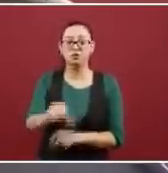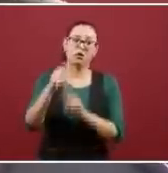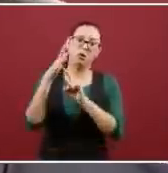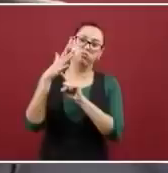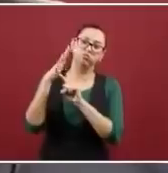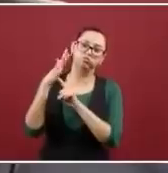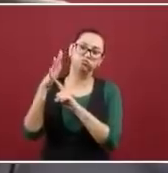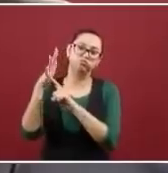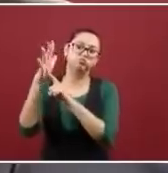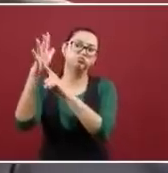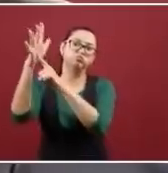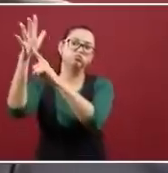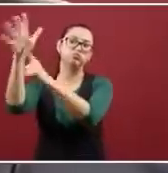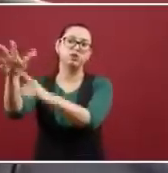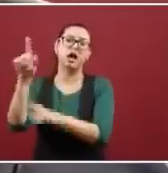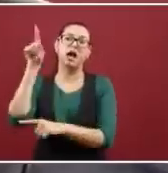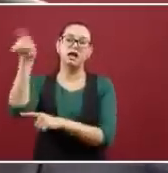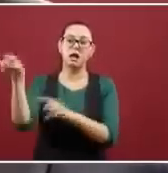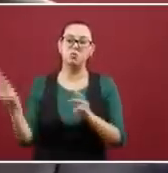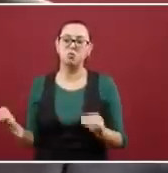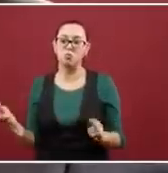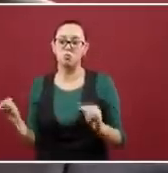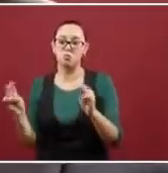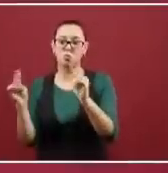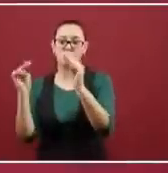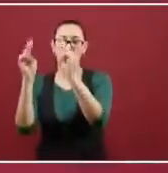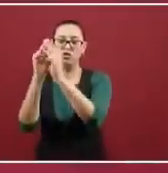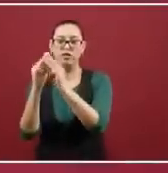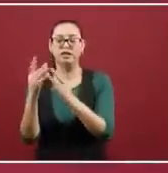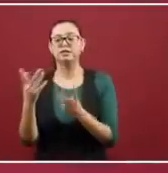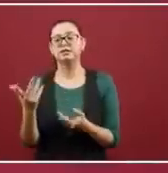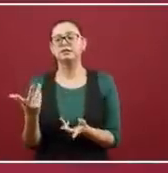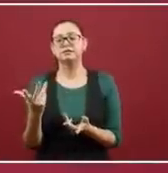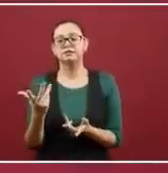sierra, y llevaban hasta alimentos